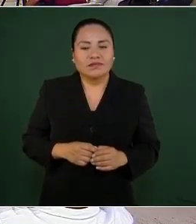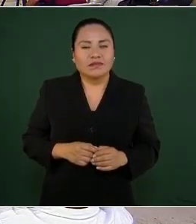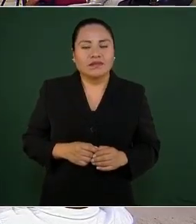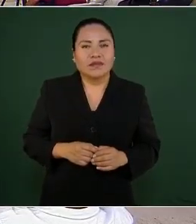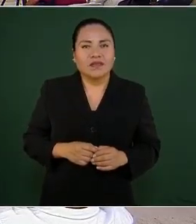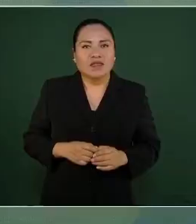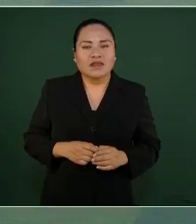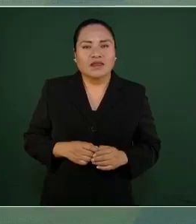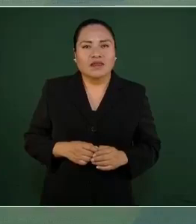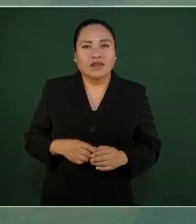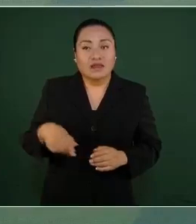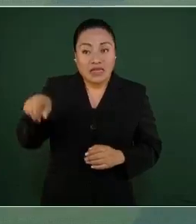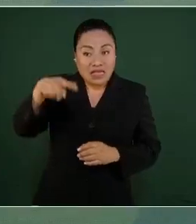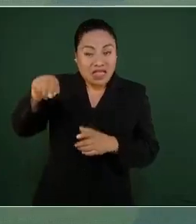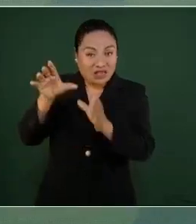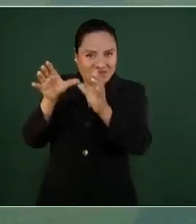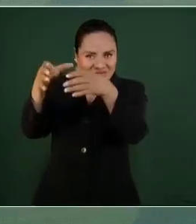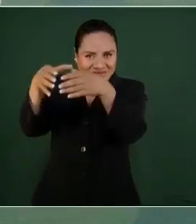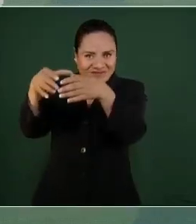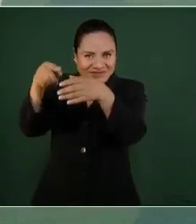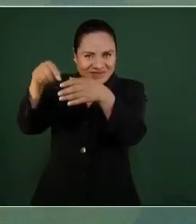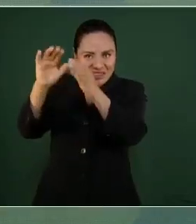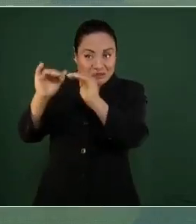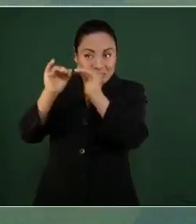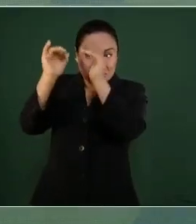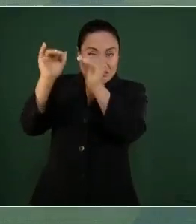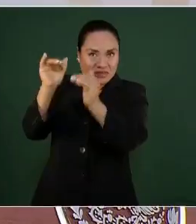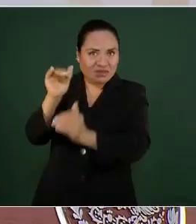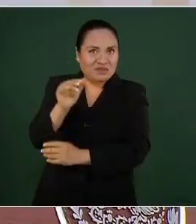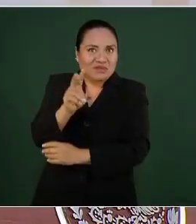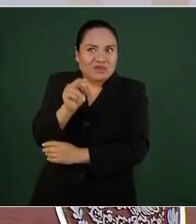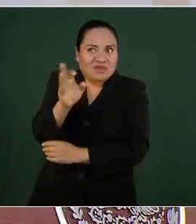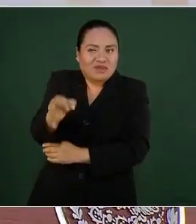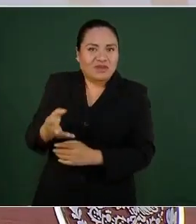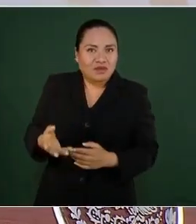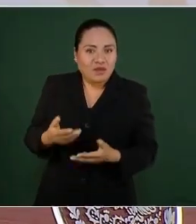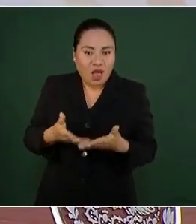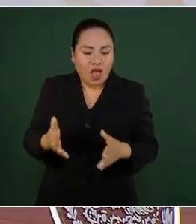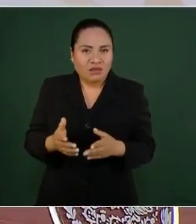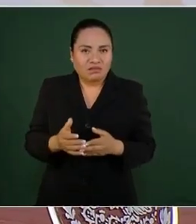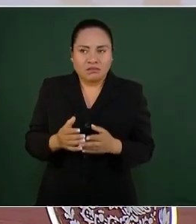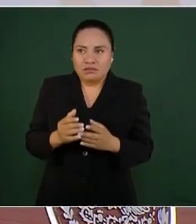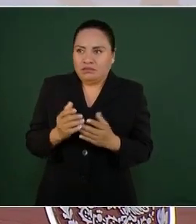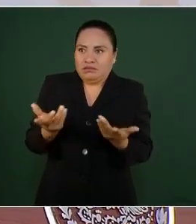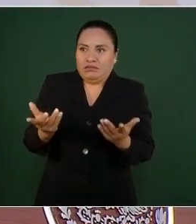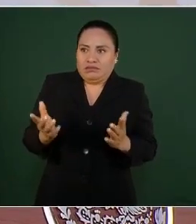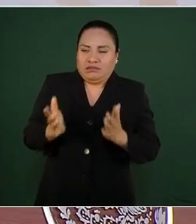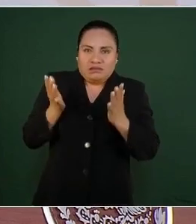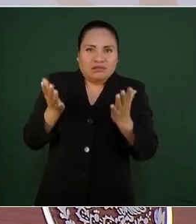Entonces, ellos no aceptan esto y por eso se sorprenden.